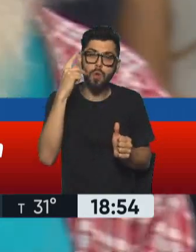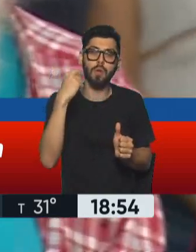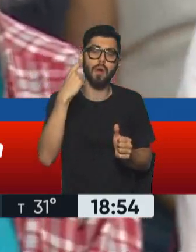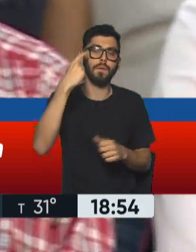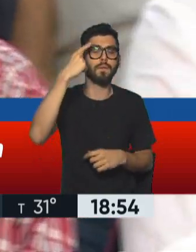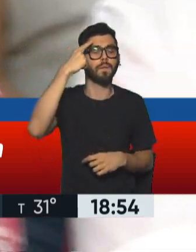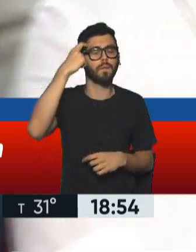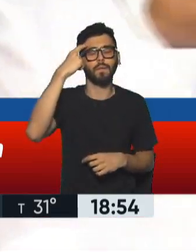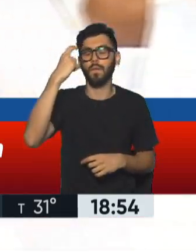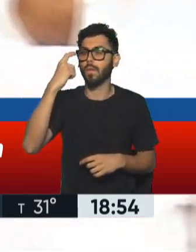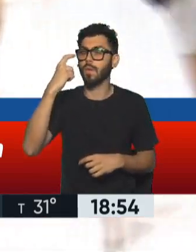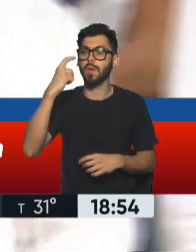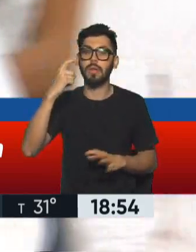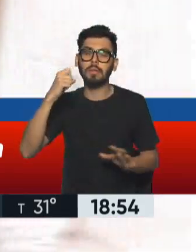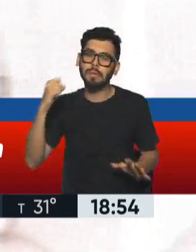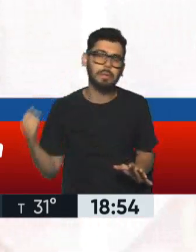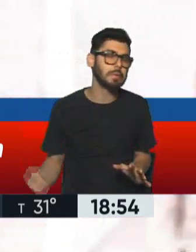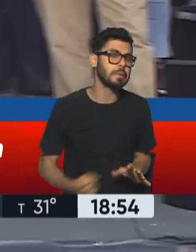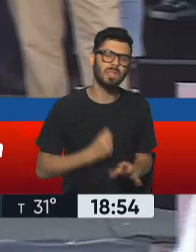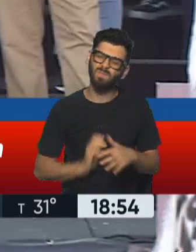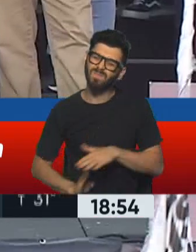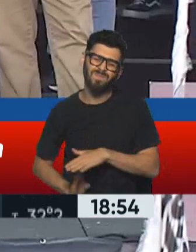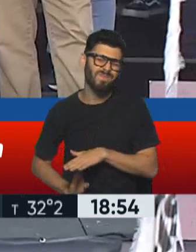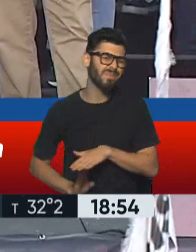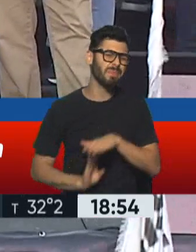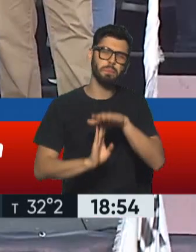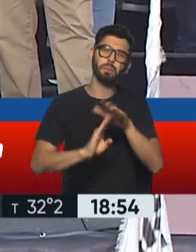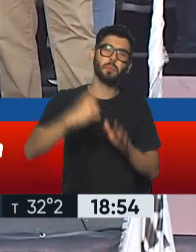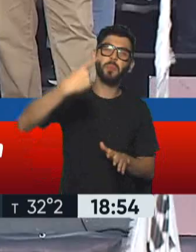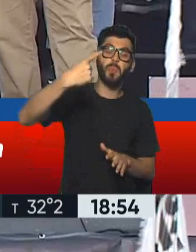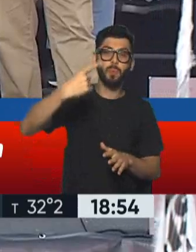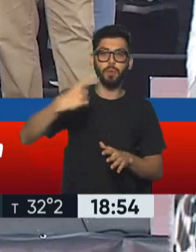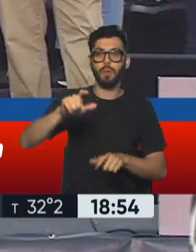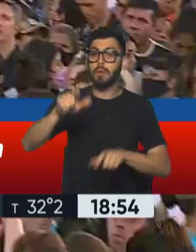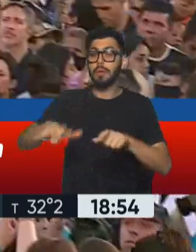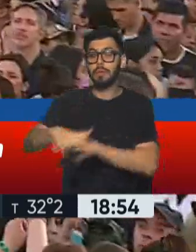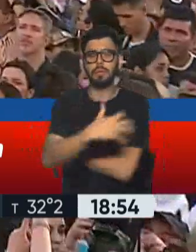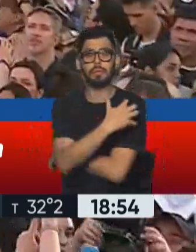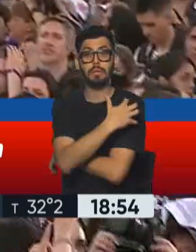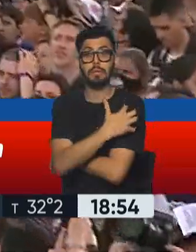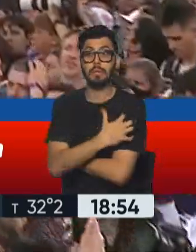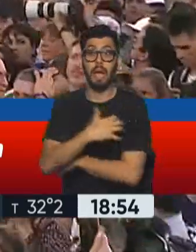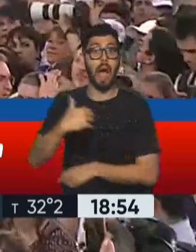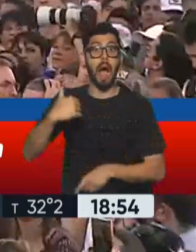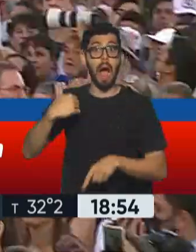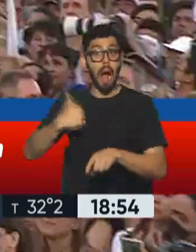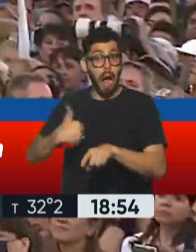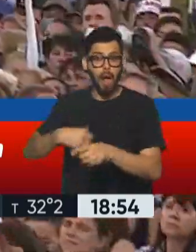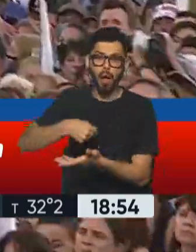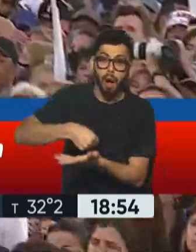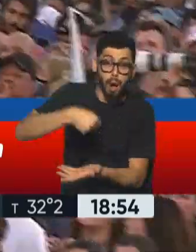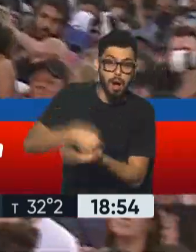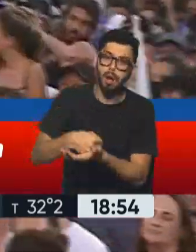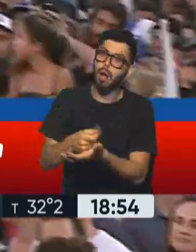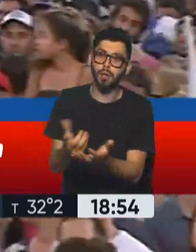que nada hay más importante que sacar del pozo de la pobreza a los argentinos y las argentinas que han caído en